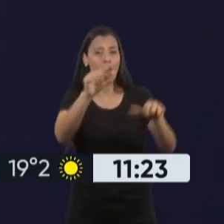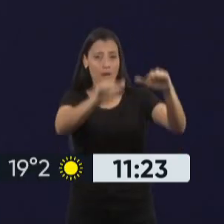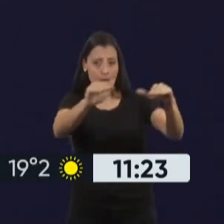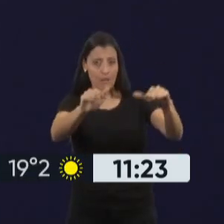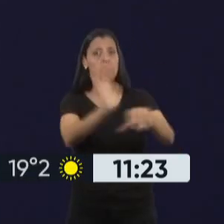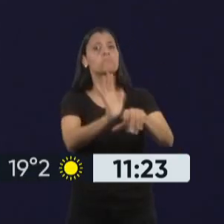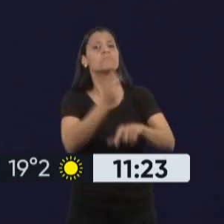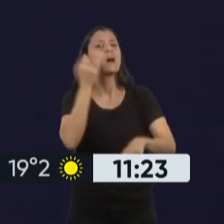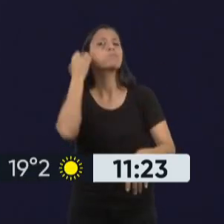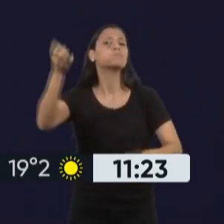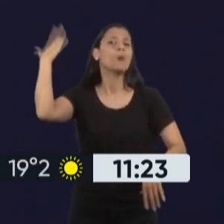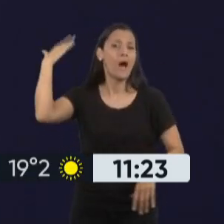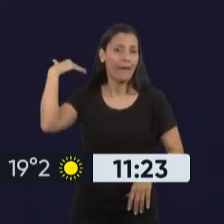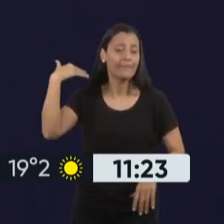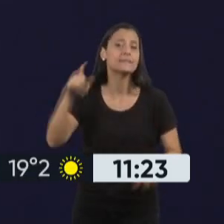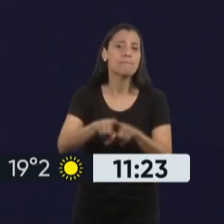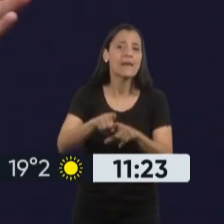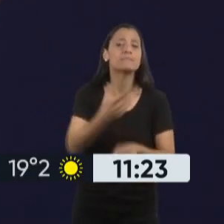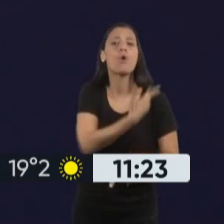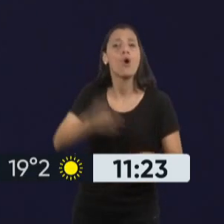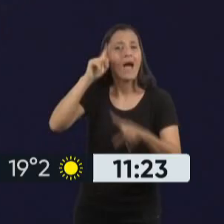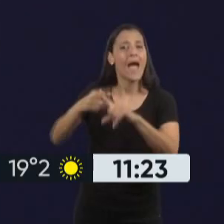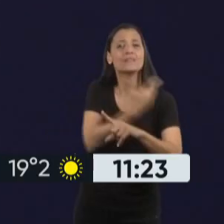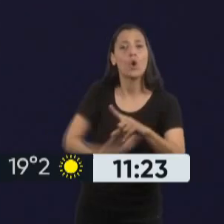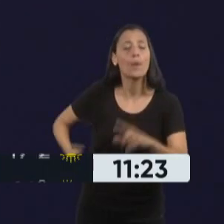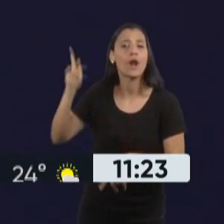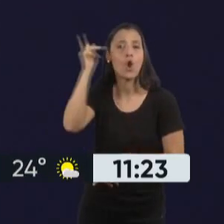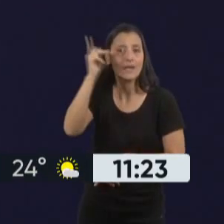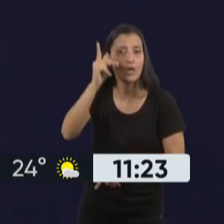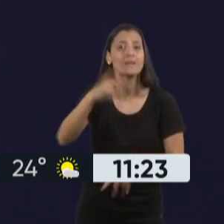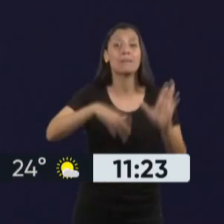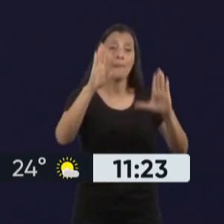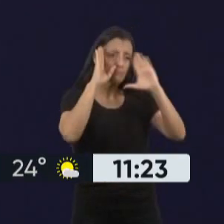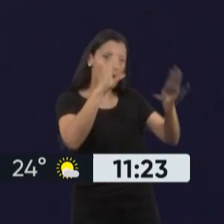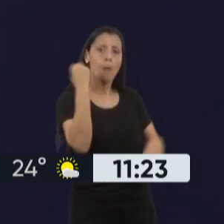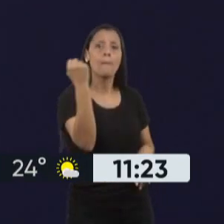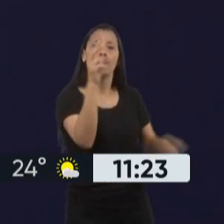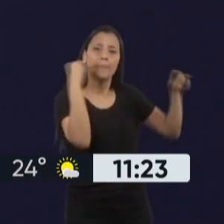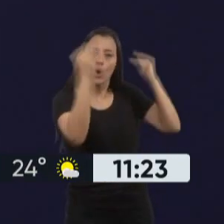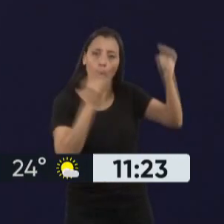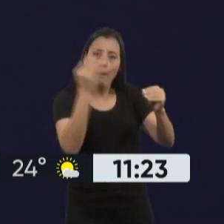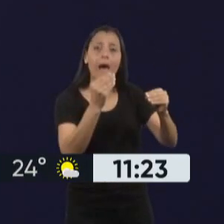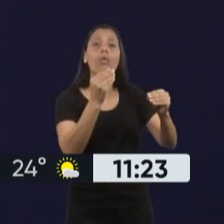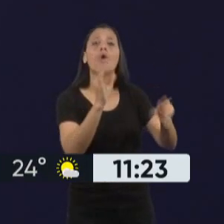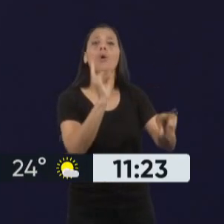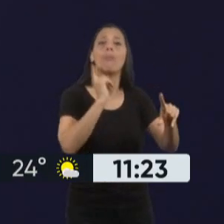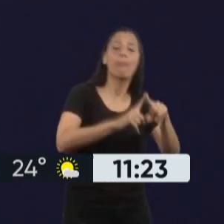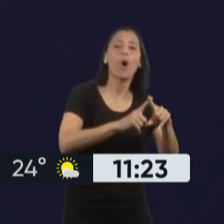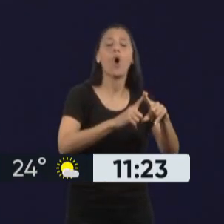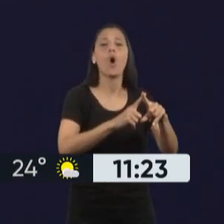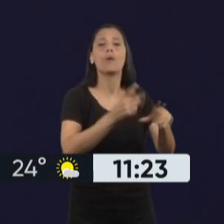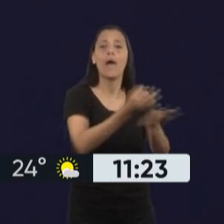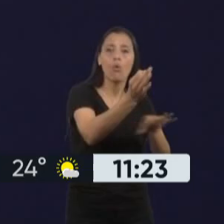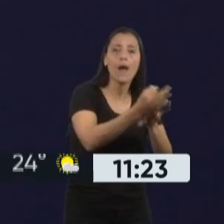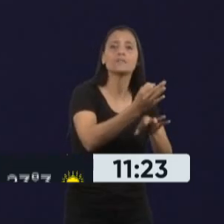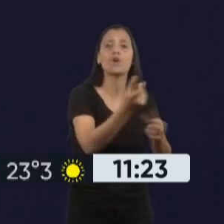tener, como ha pasado con el kirchnerismo, ¿no? Que se preocupaba por aumentar los niveles de participación de la educación en el PBI, después te dabas cuenta que